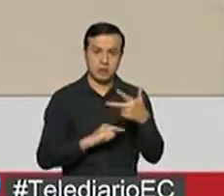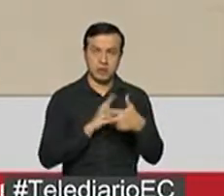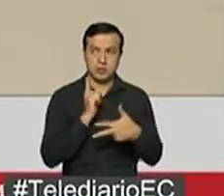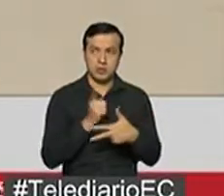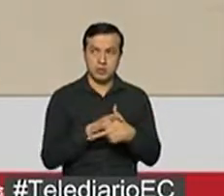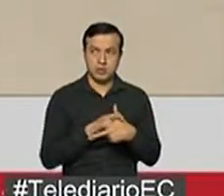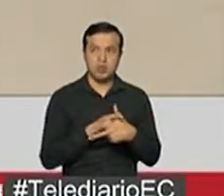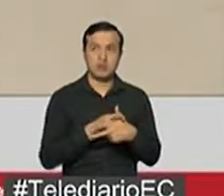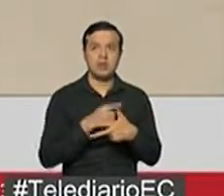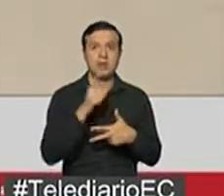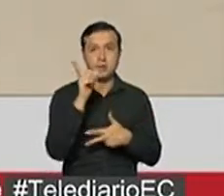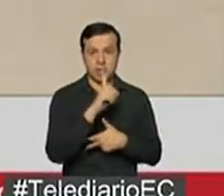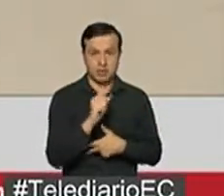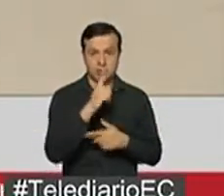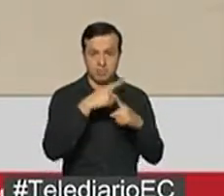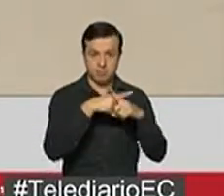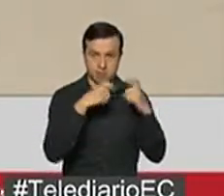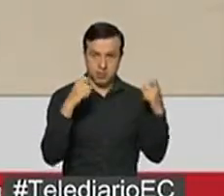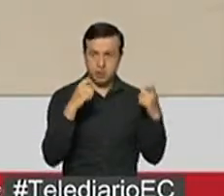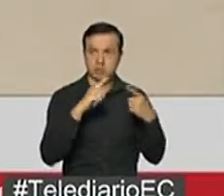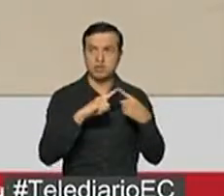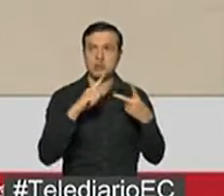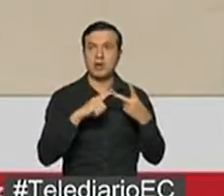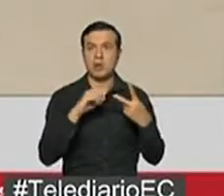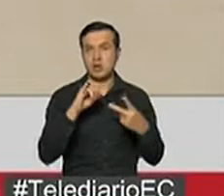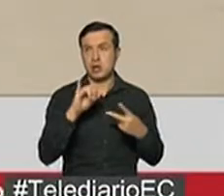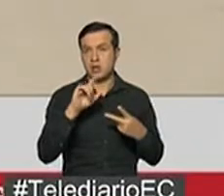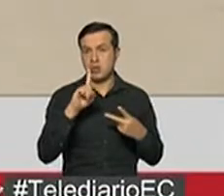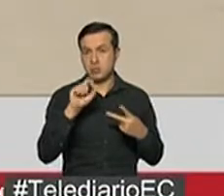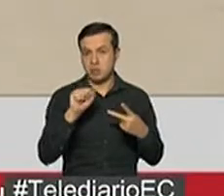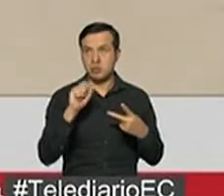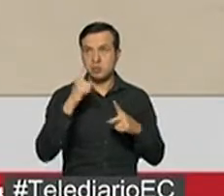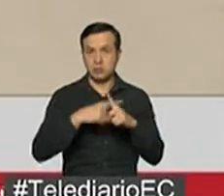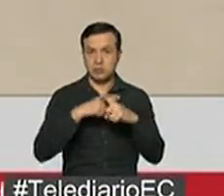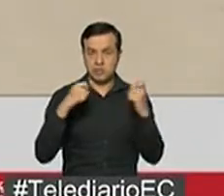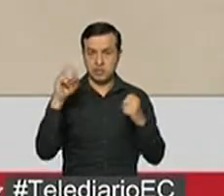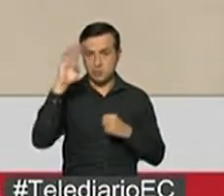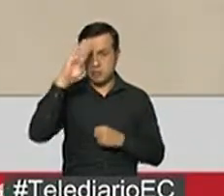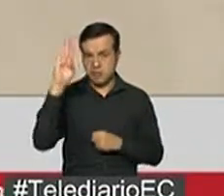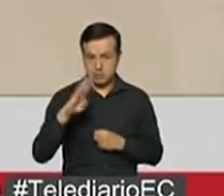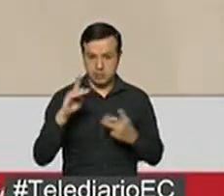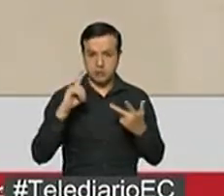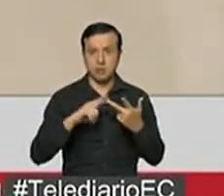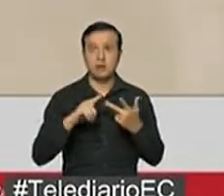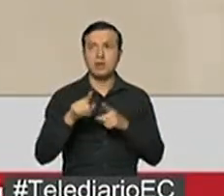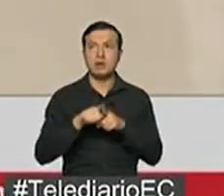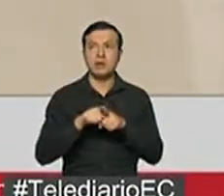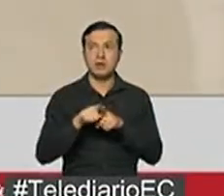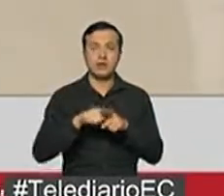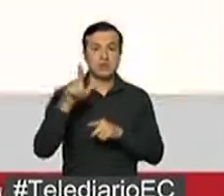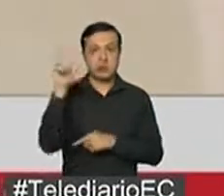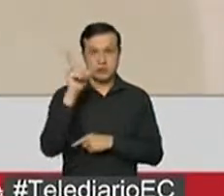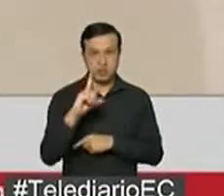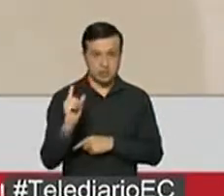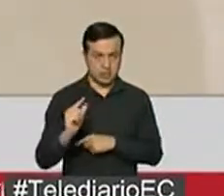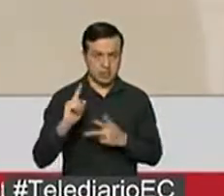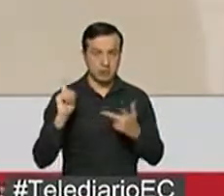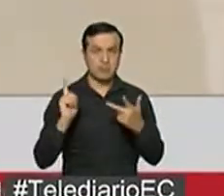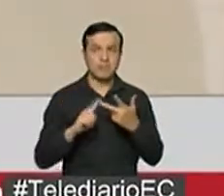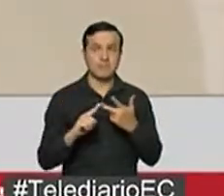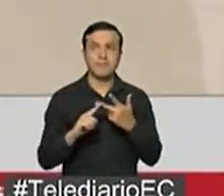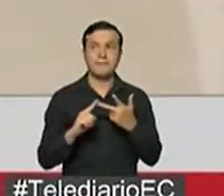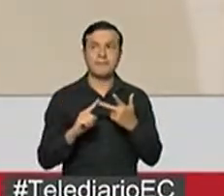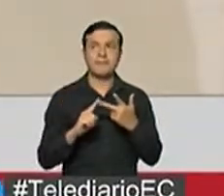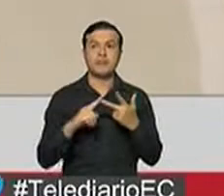evento de cambio en marzo el evento de caixa que es a finales de marzo en brasil el gran prix en italia y lo que